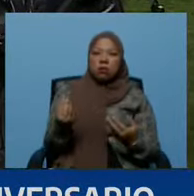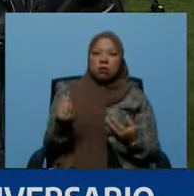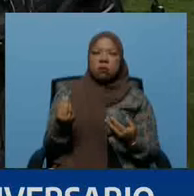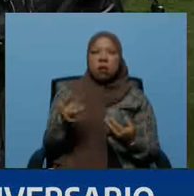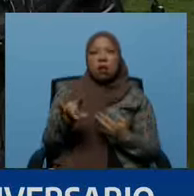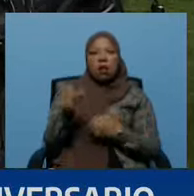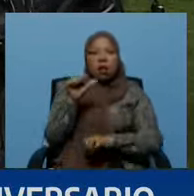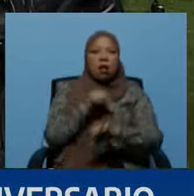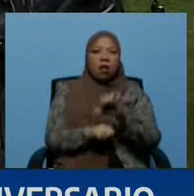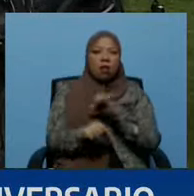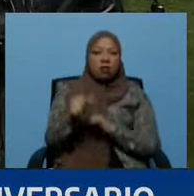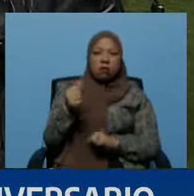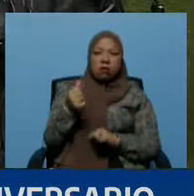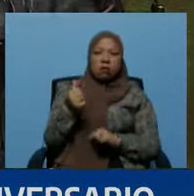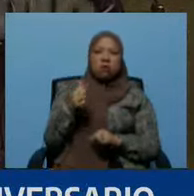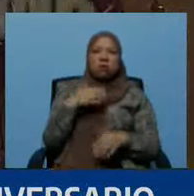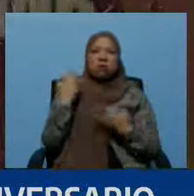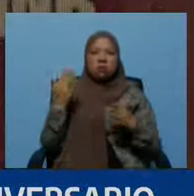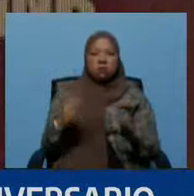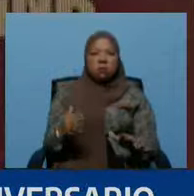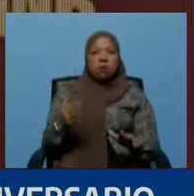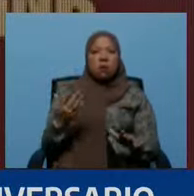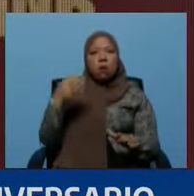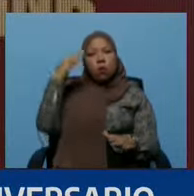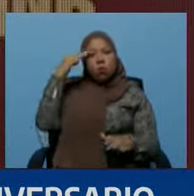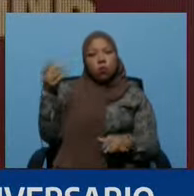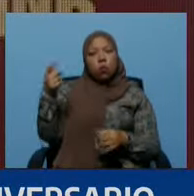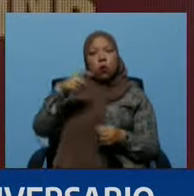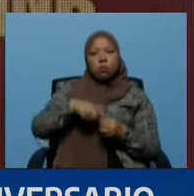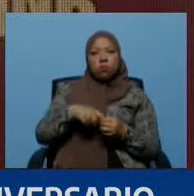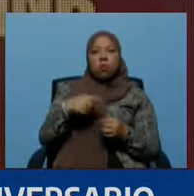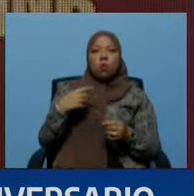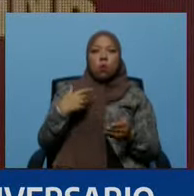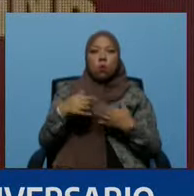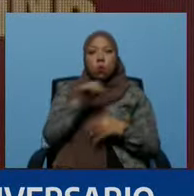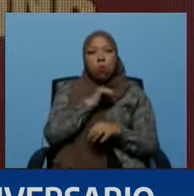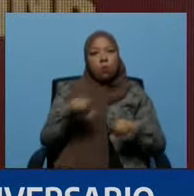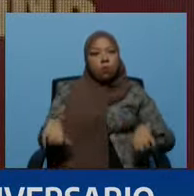herir desde adentro a la Fuerza Armada Nacional Bolivariana,